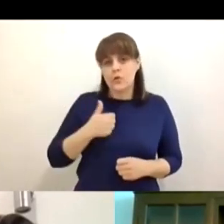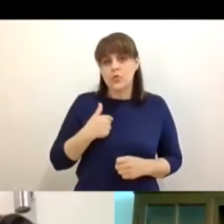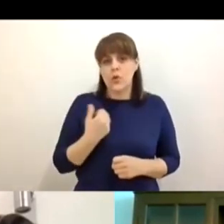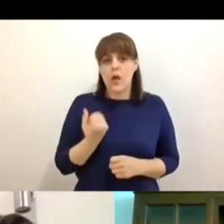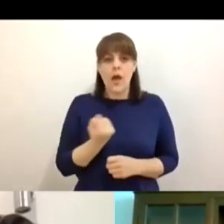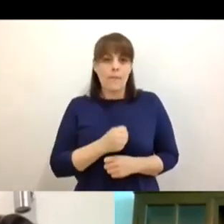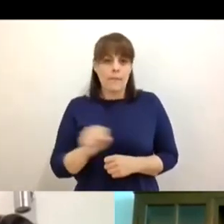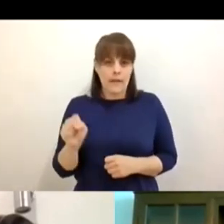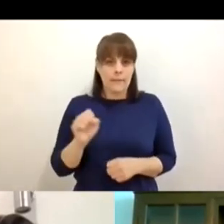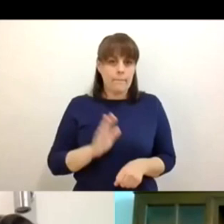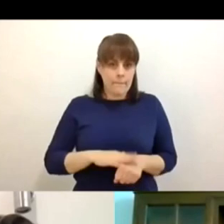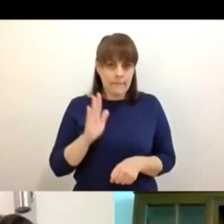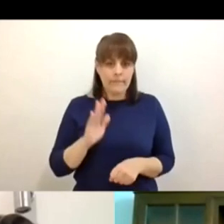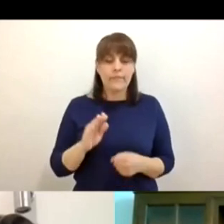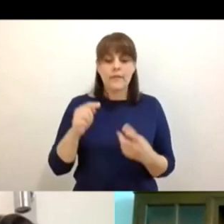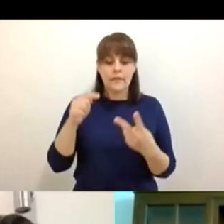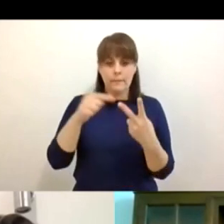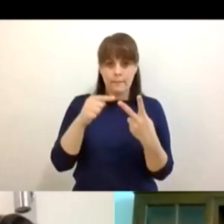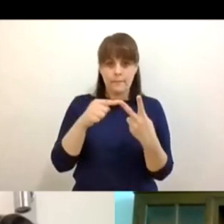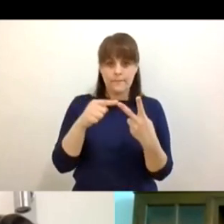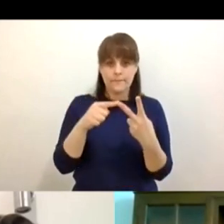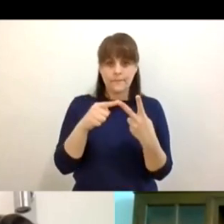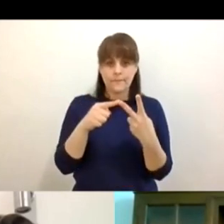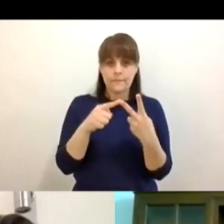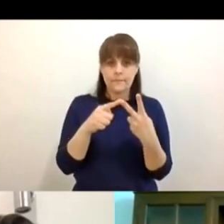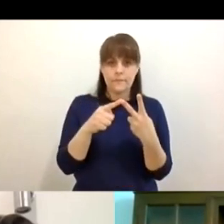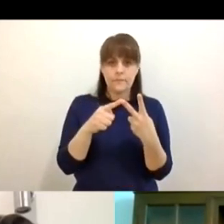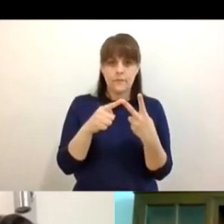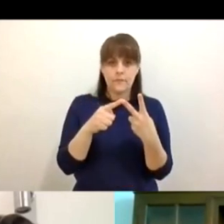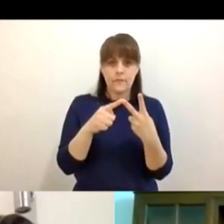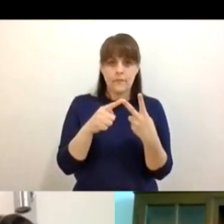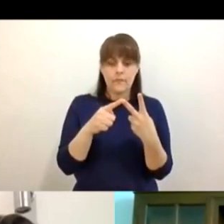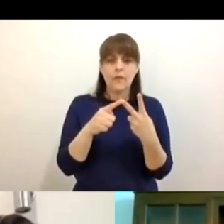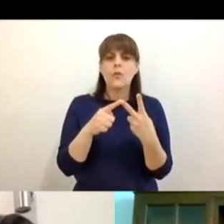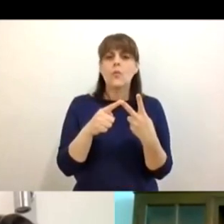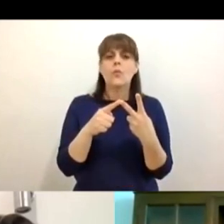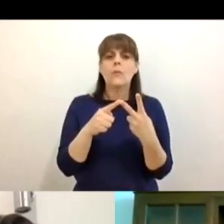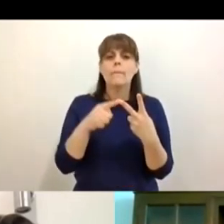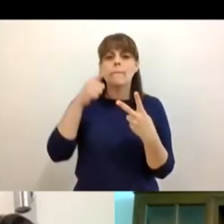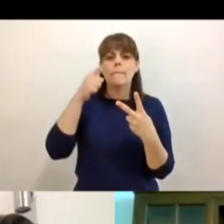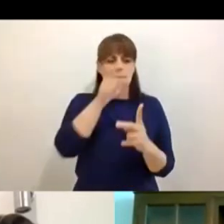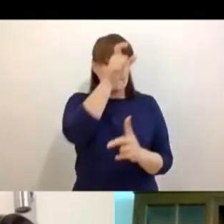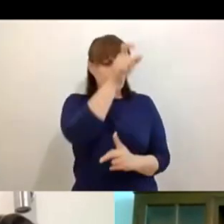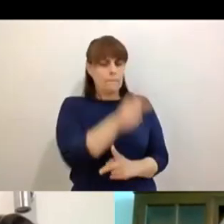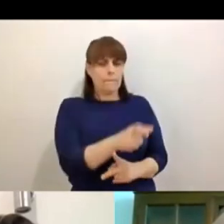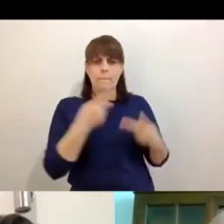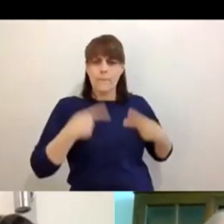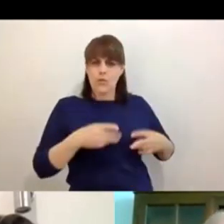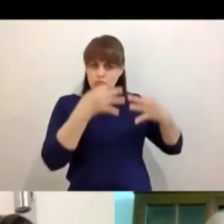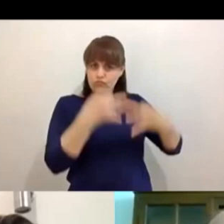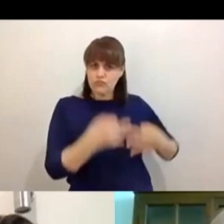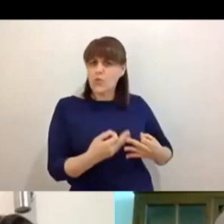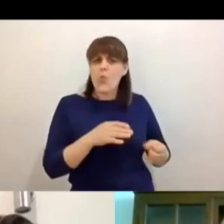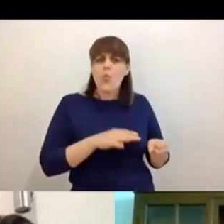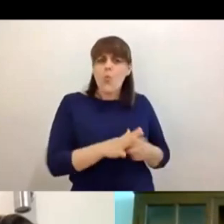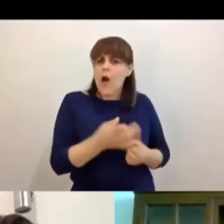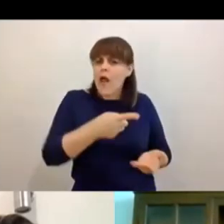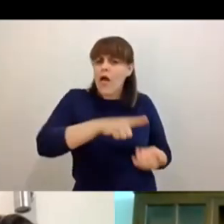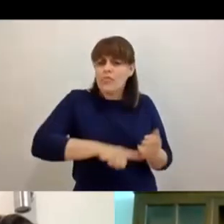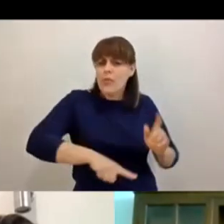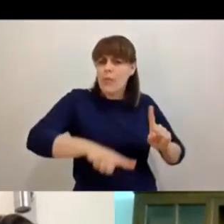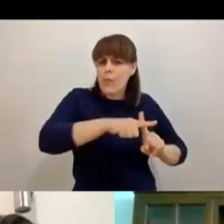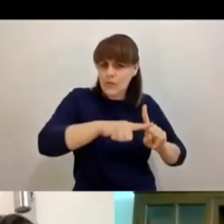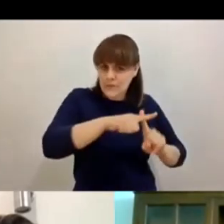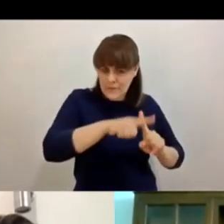abordar en tres puntos. El primer punto, pues tendría que ver con los ingredientes para una buena persona. El segundo, la sistematización de la que